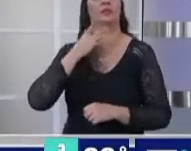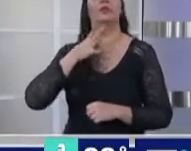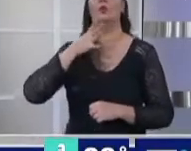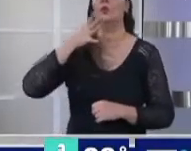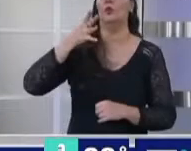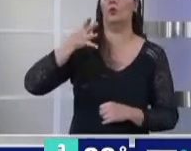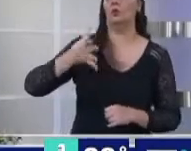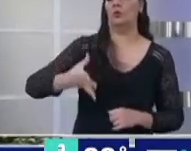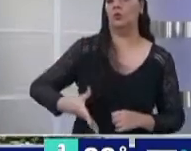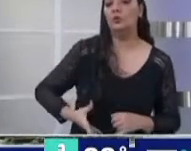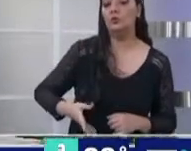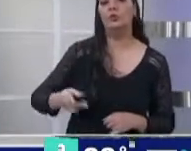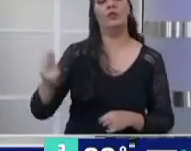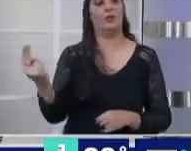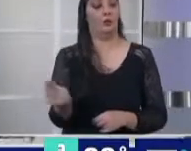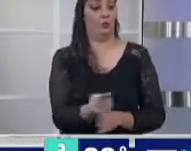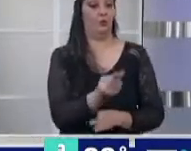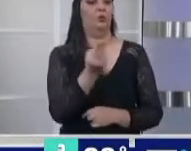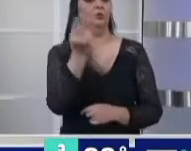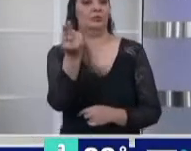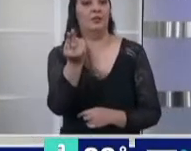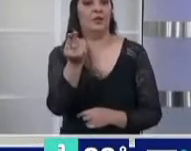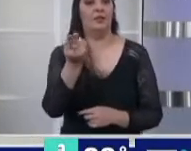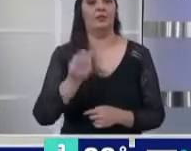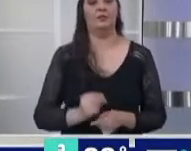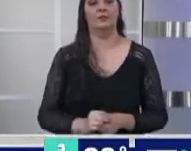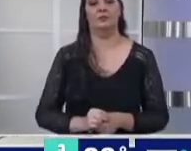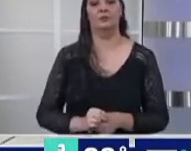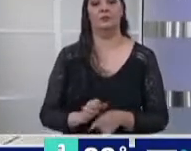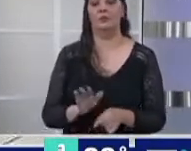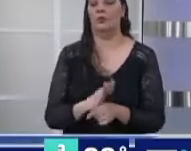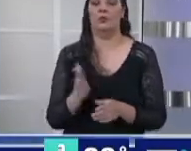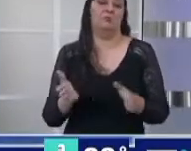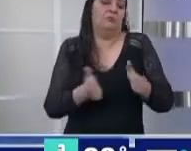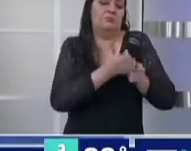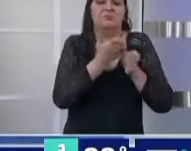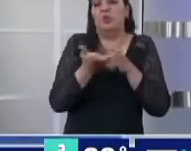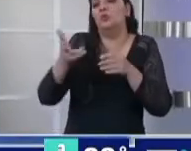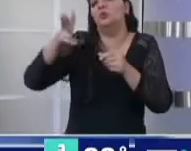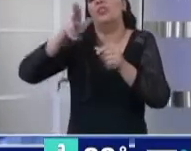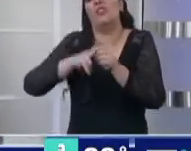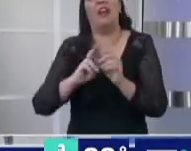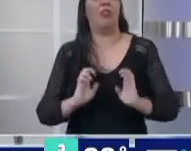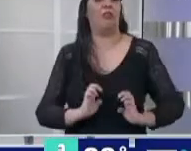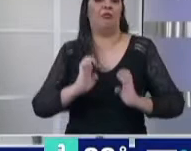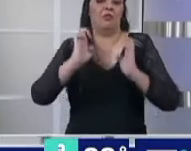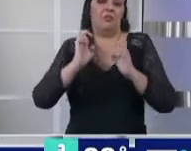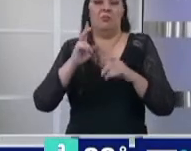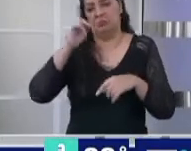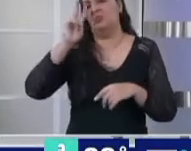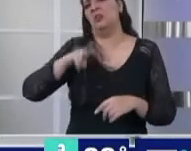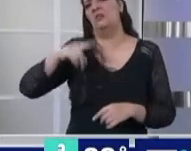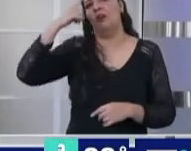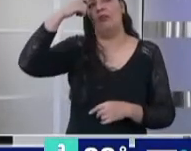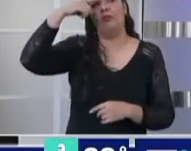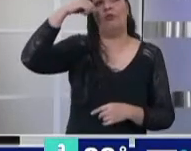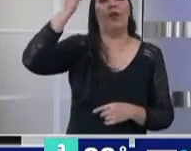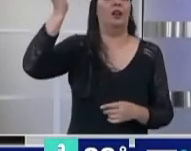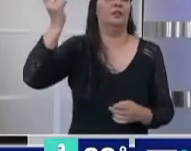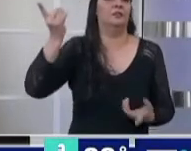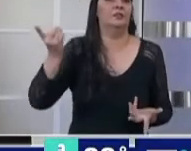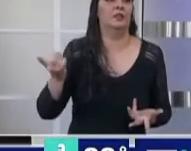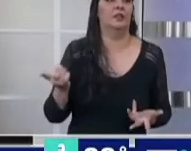de todos ustedes, porque construir un hospital no tiene mucha ciencia si se tiene el